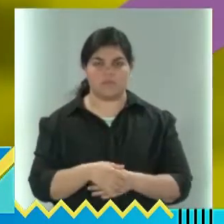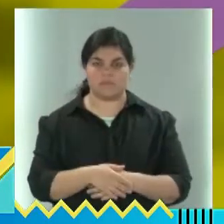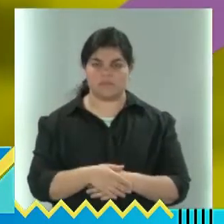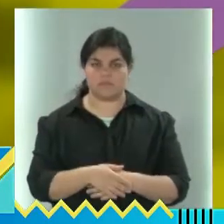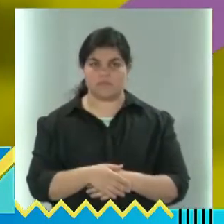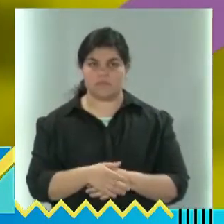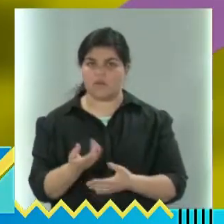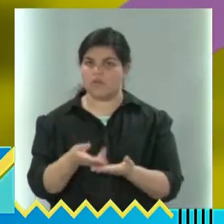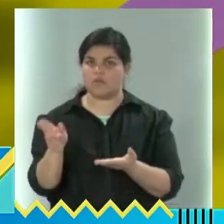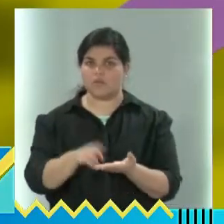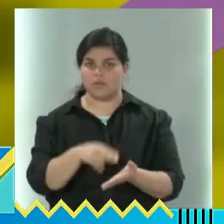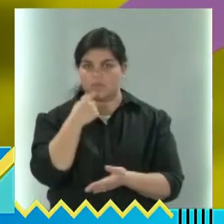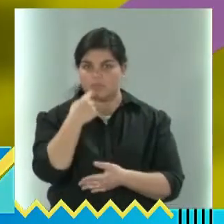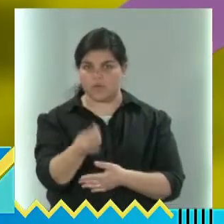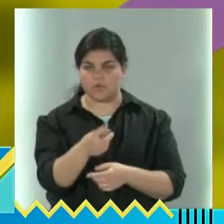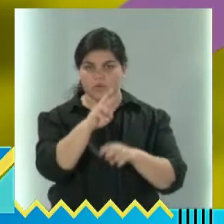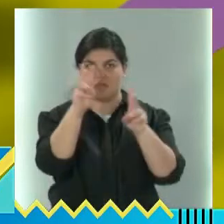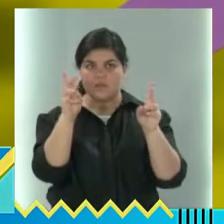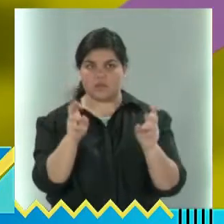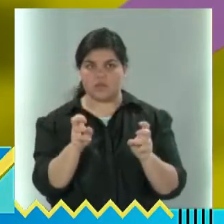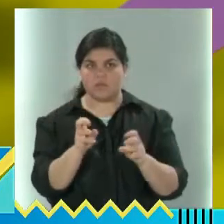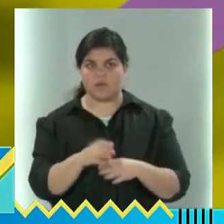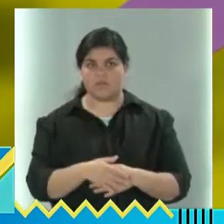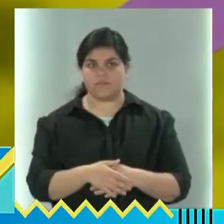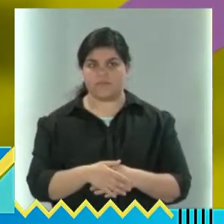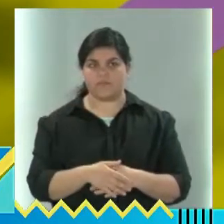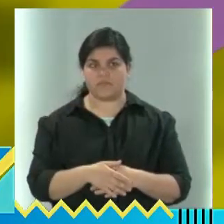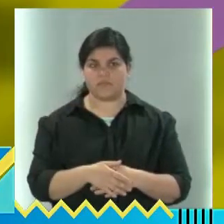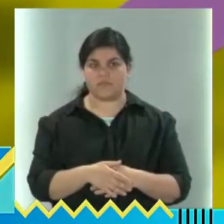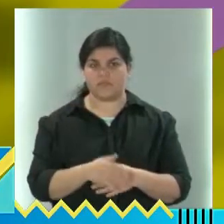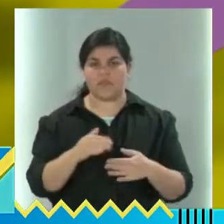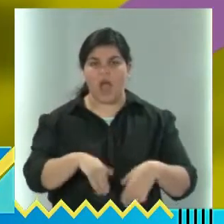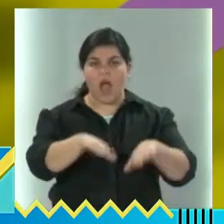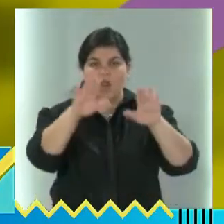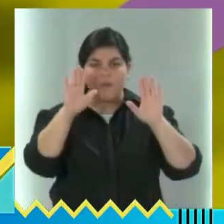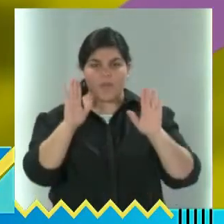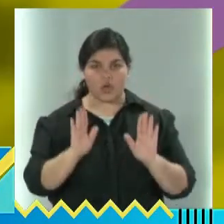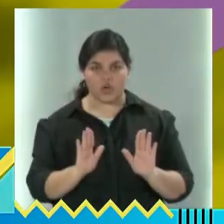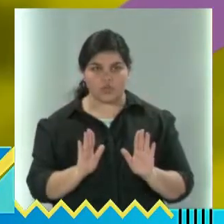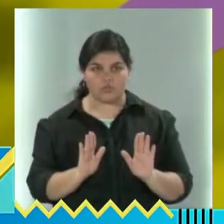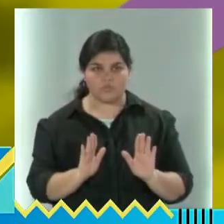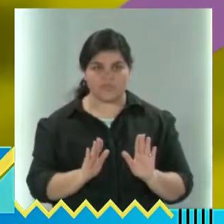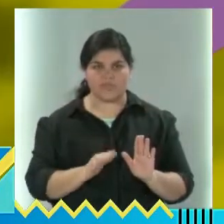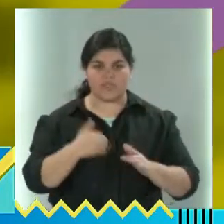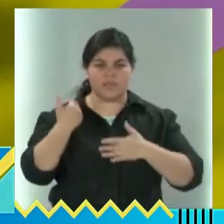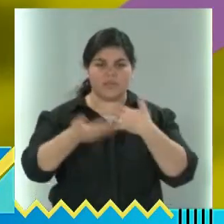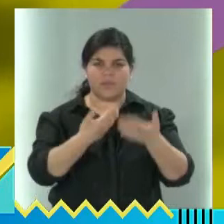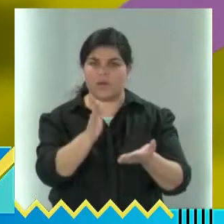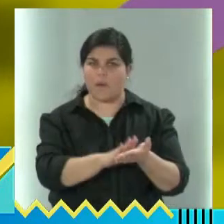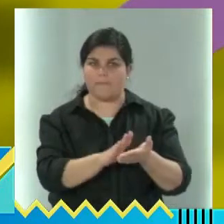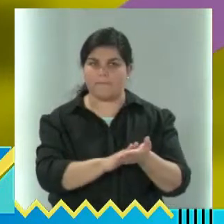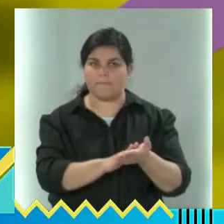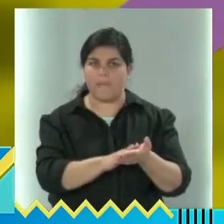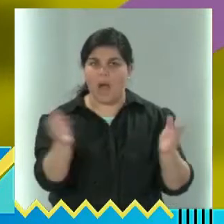volver a una pregunta que tiene que ver con esta posibilidad de judicializar el tema si se llegase a aprobar en Cámara